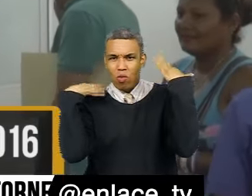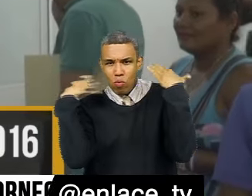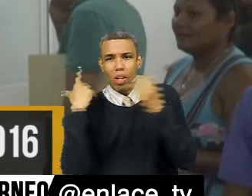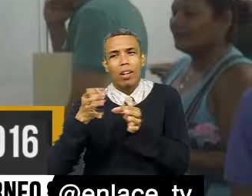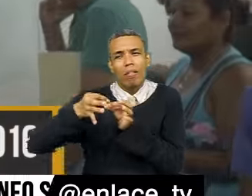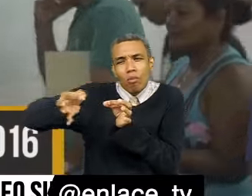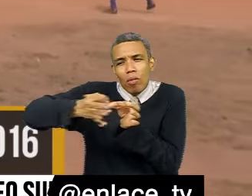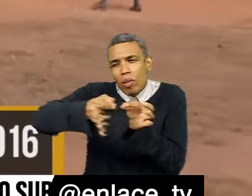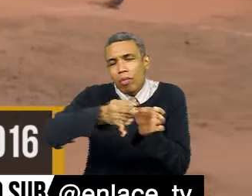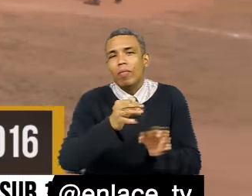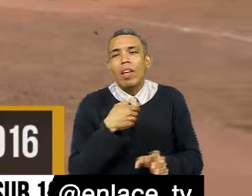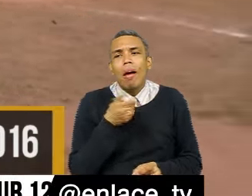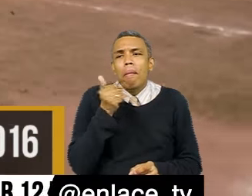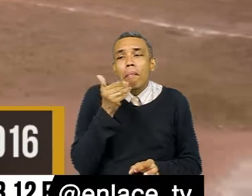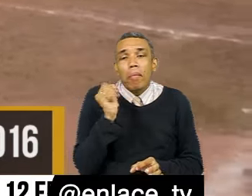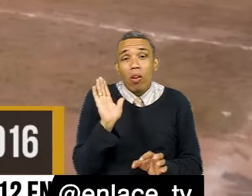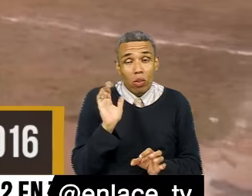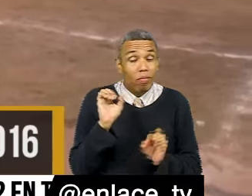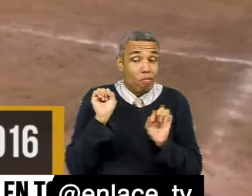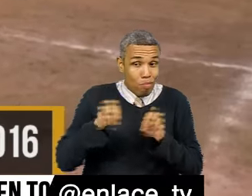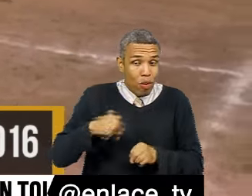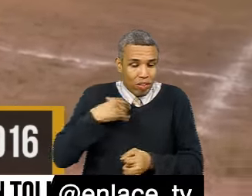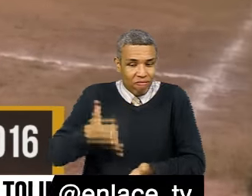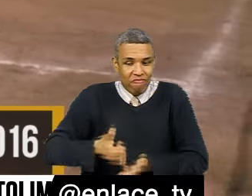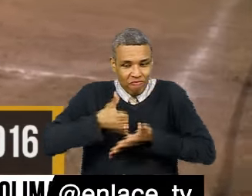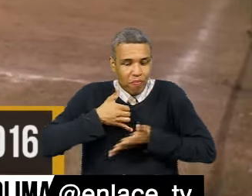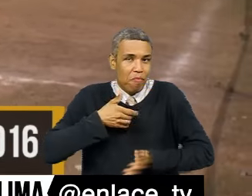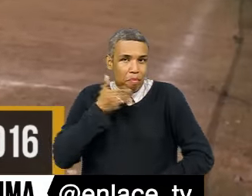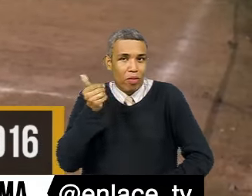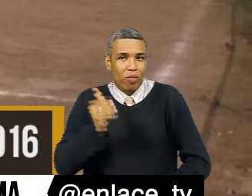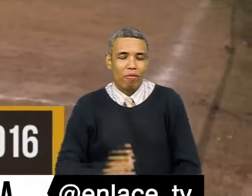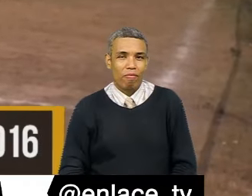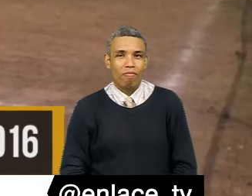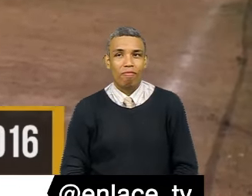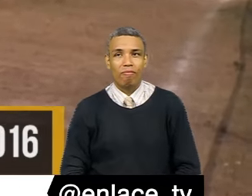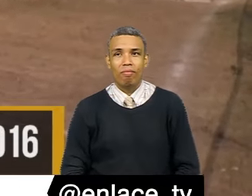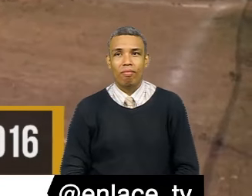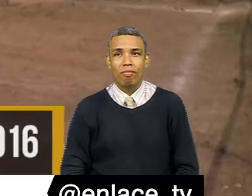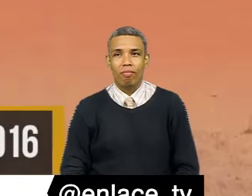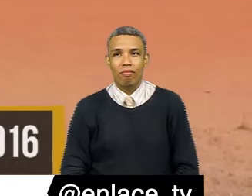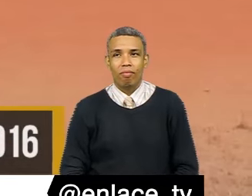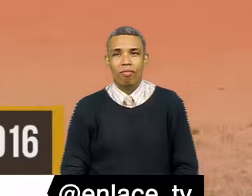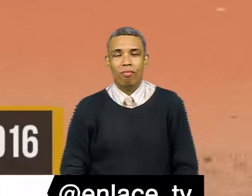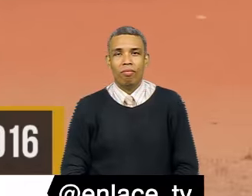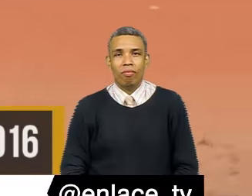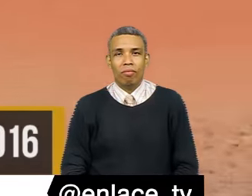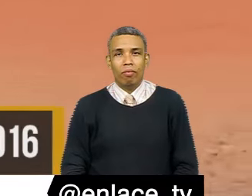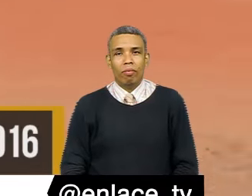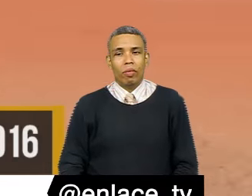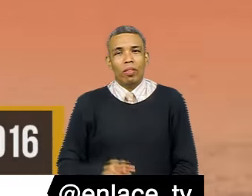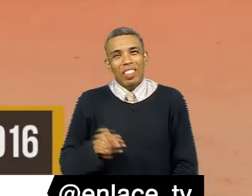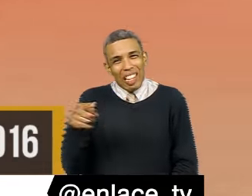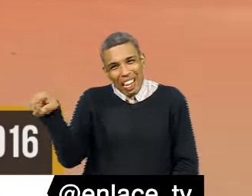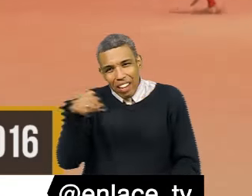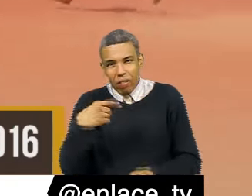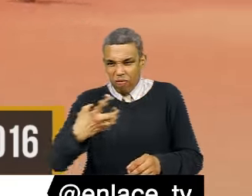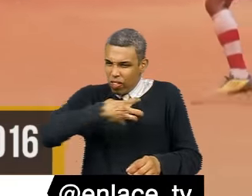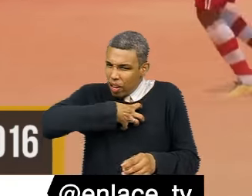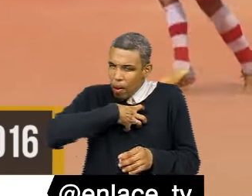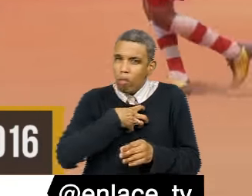el corregimiento mejor. Juegos por la Paz es el certamen deportivo que se realiza en homenaje a las víctimas del conflicto armado que durante años afectó a las